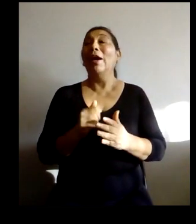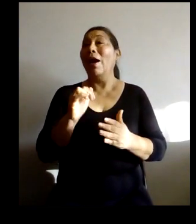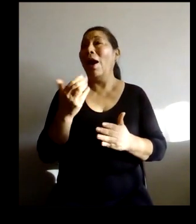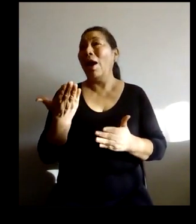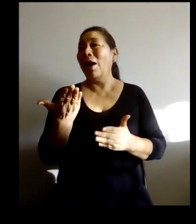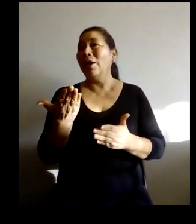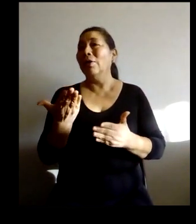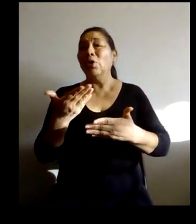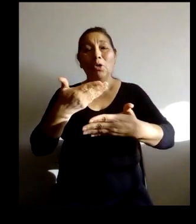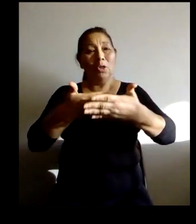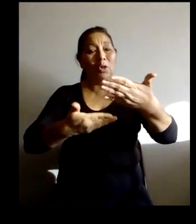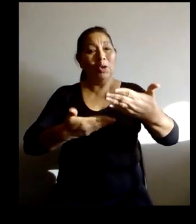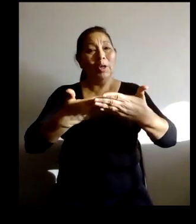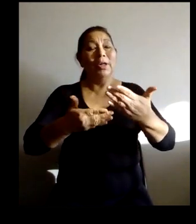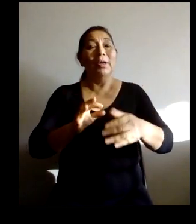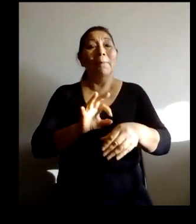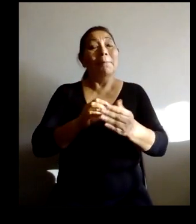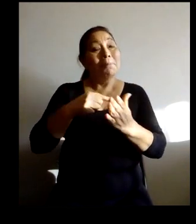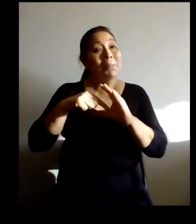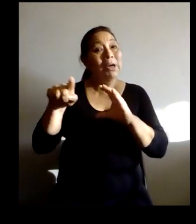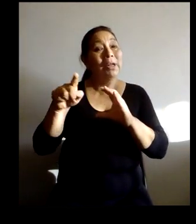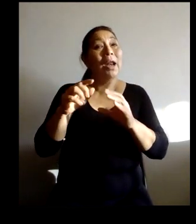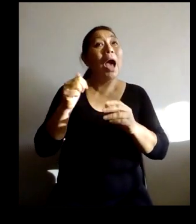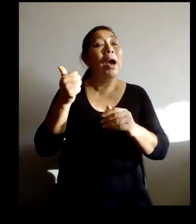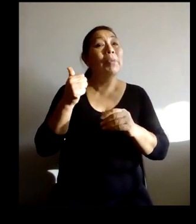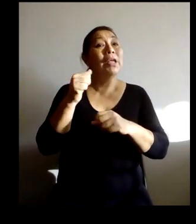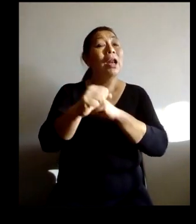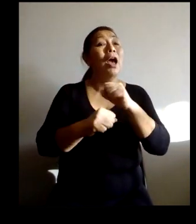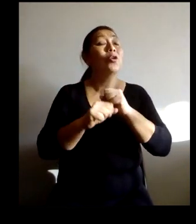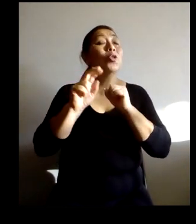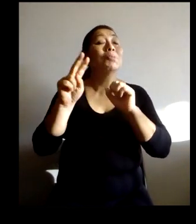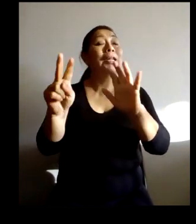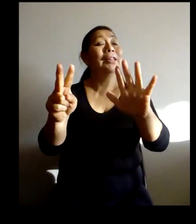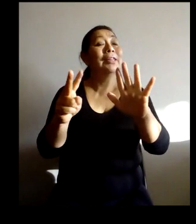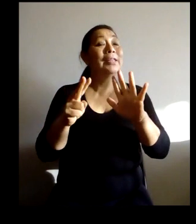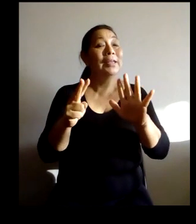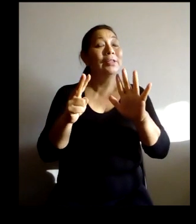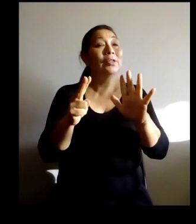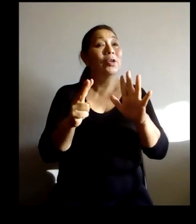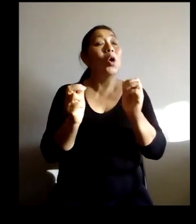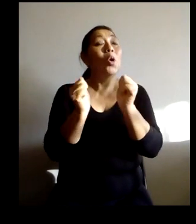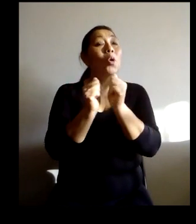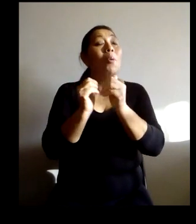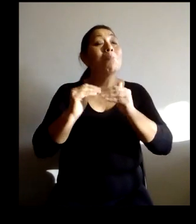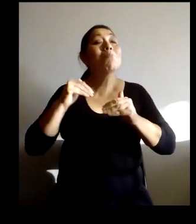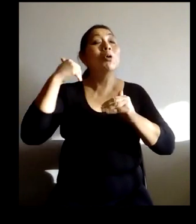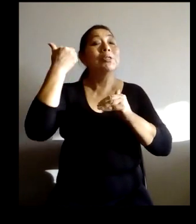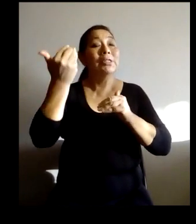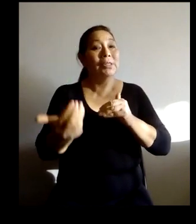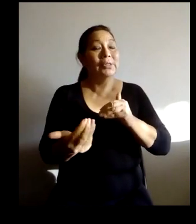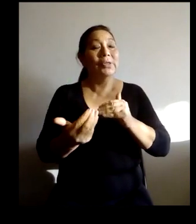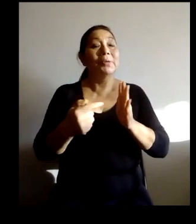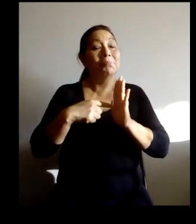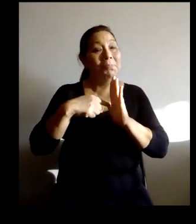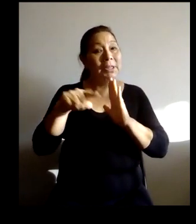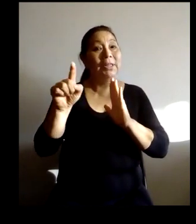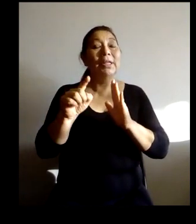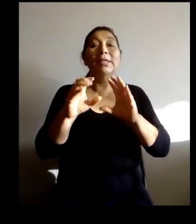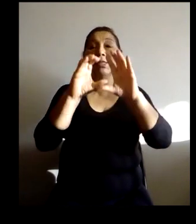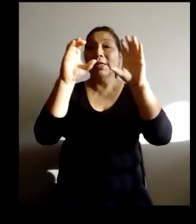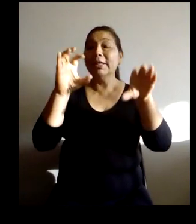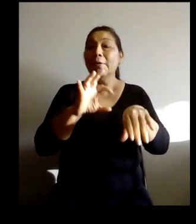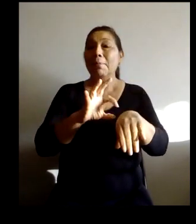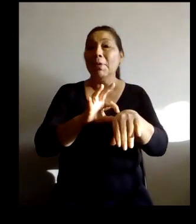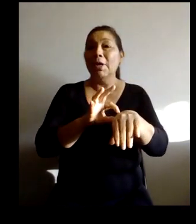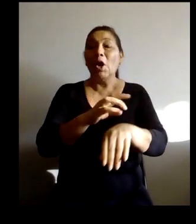particular existe una ficha médica ocupacional emitida en abril del 2017, es decir, con posterioridad a la